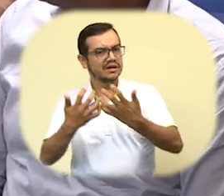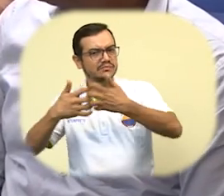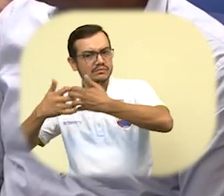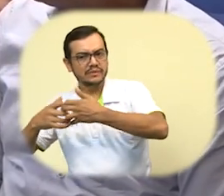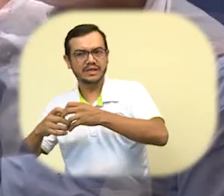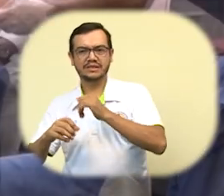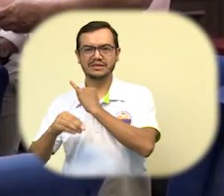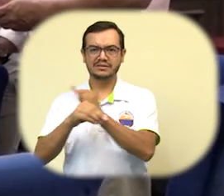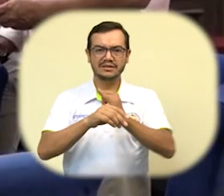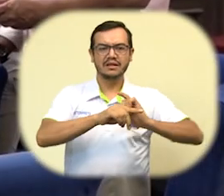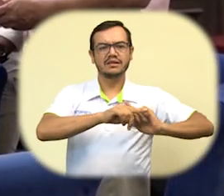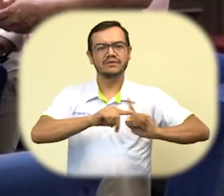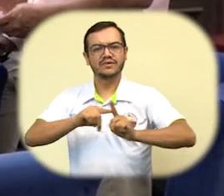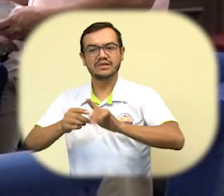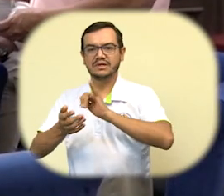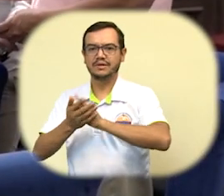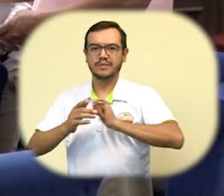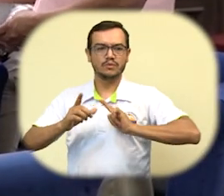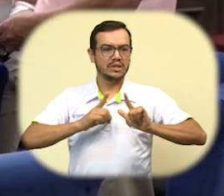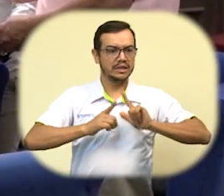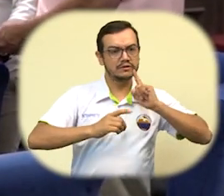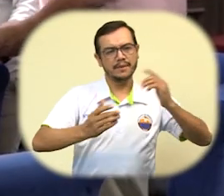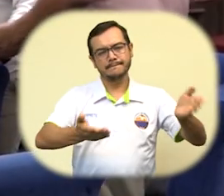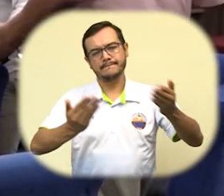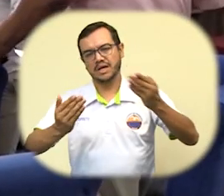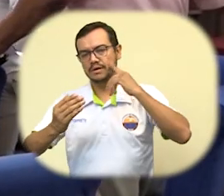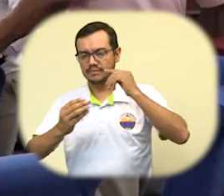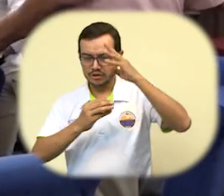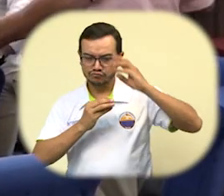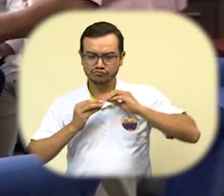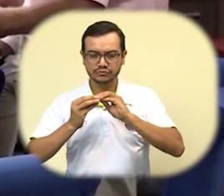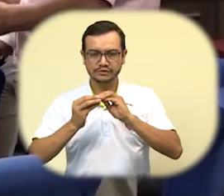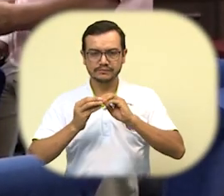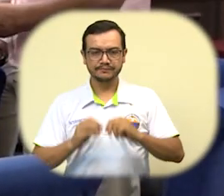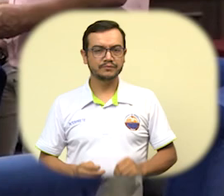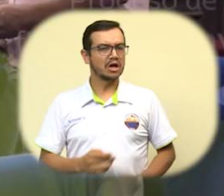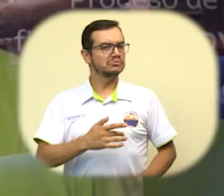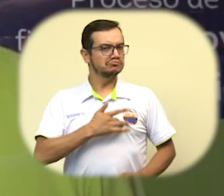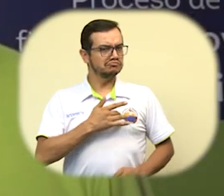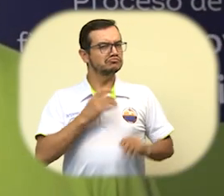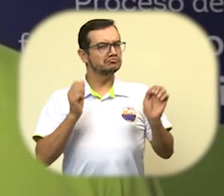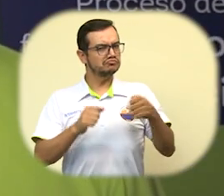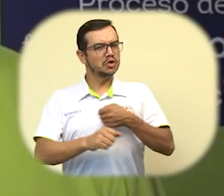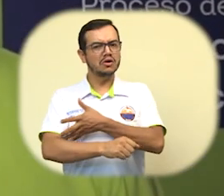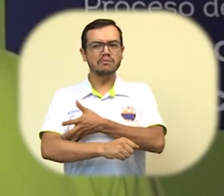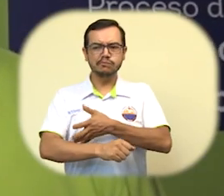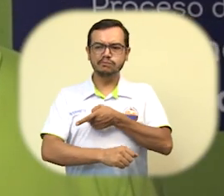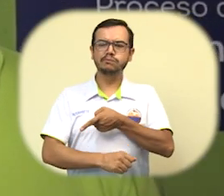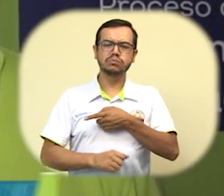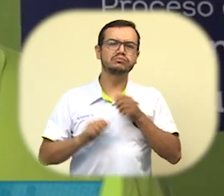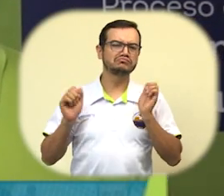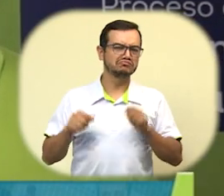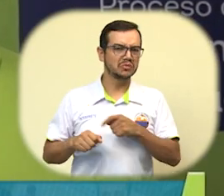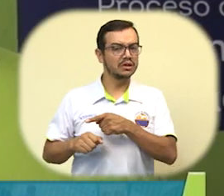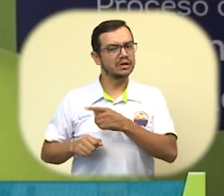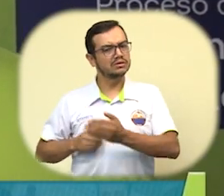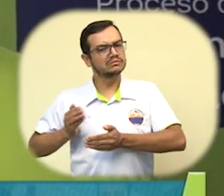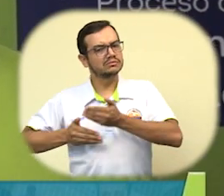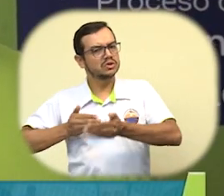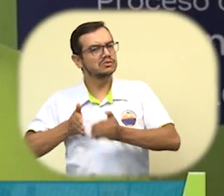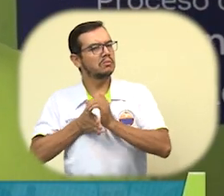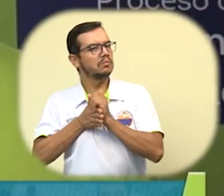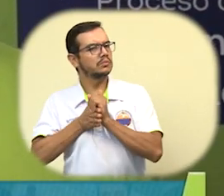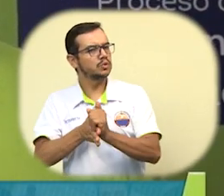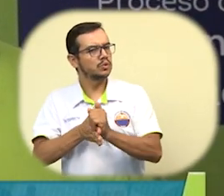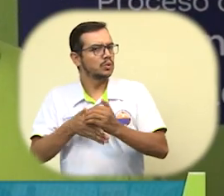instituciones territoriales y actores relevantes al proceso. Creo que tienen todas las capacidades para hacerlo. Creo que están haciendo